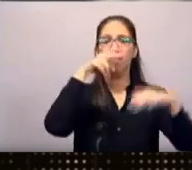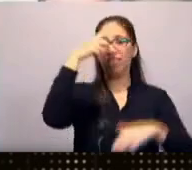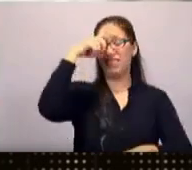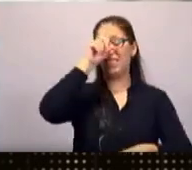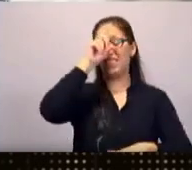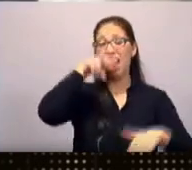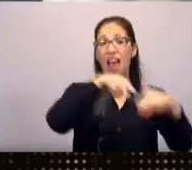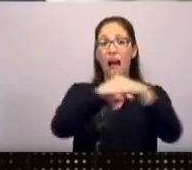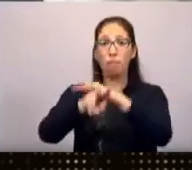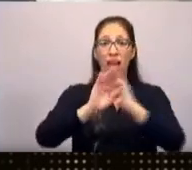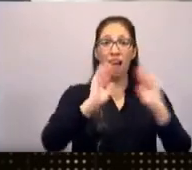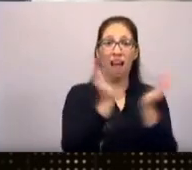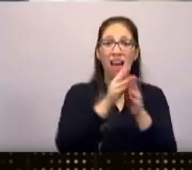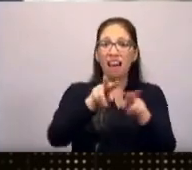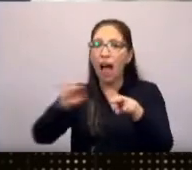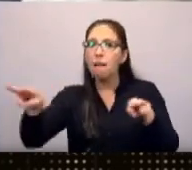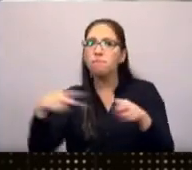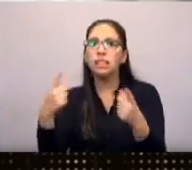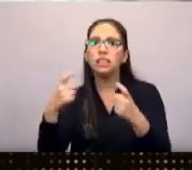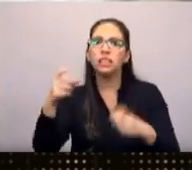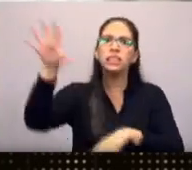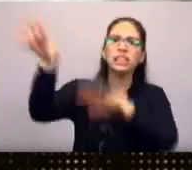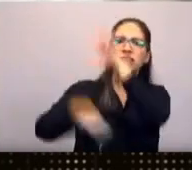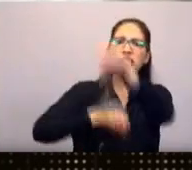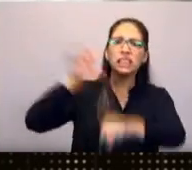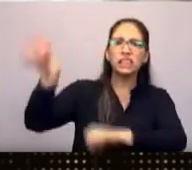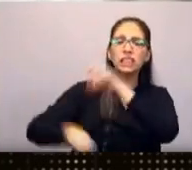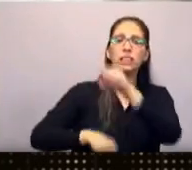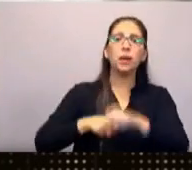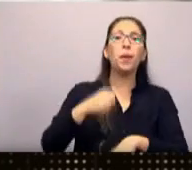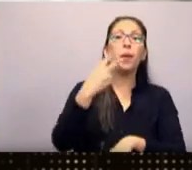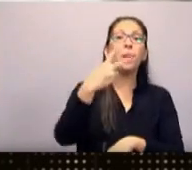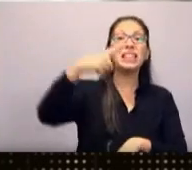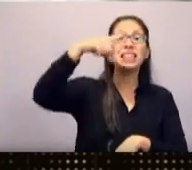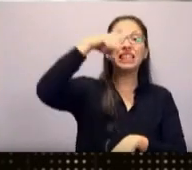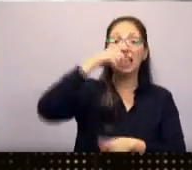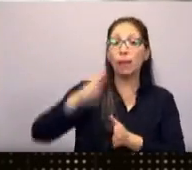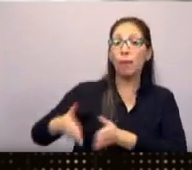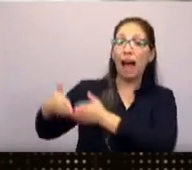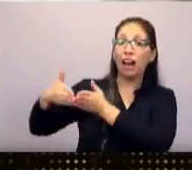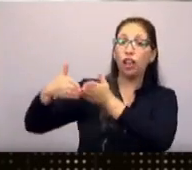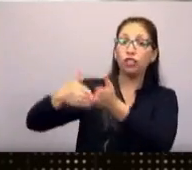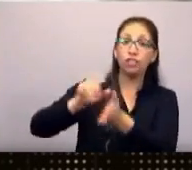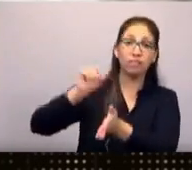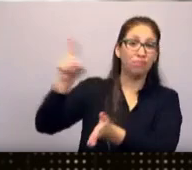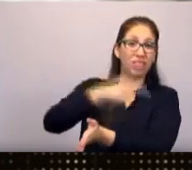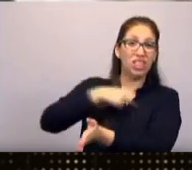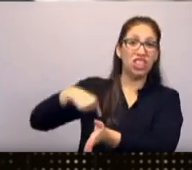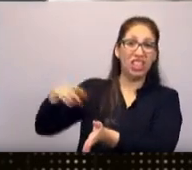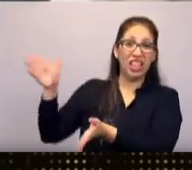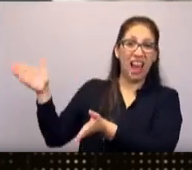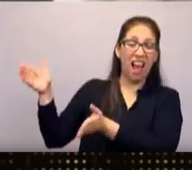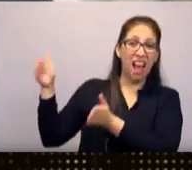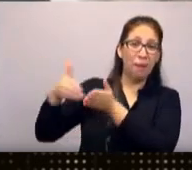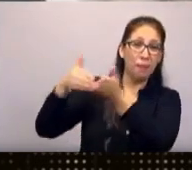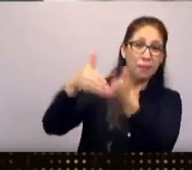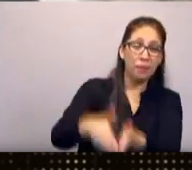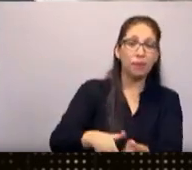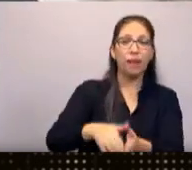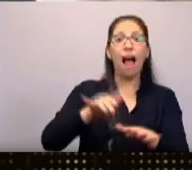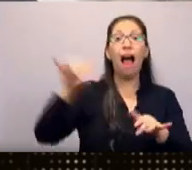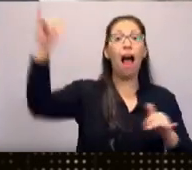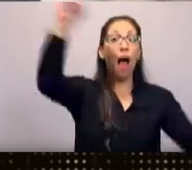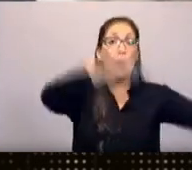intensiva había que tuvimos que traer 27 barcos desde china tuvimos que traer aviones desde el